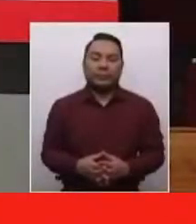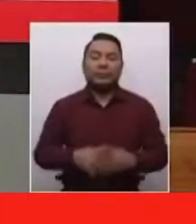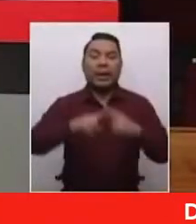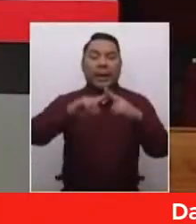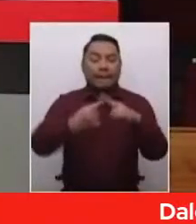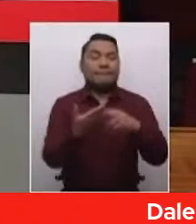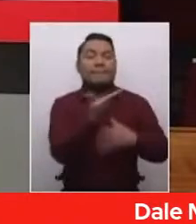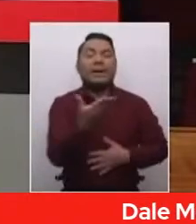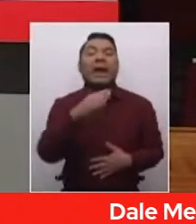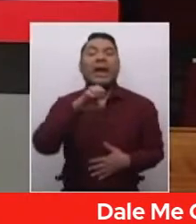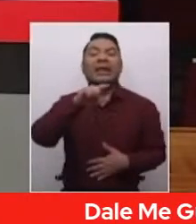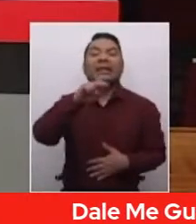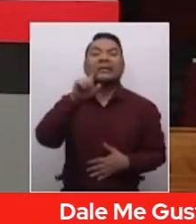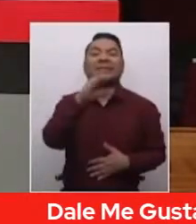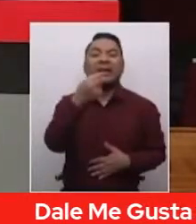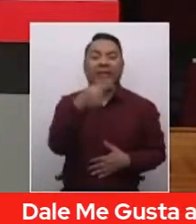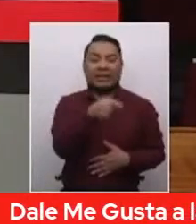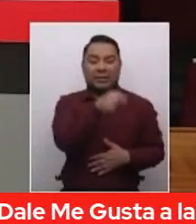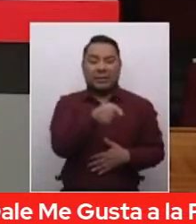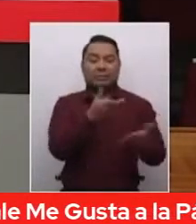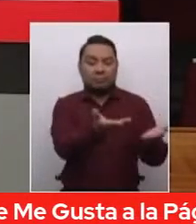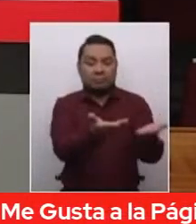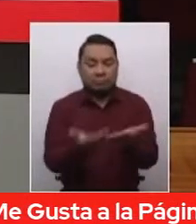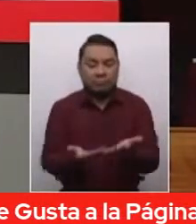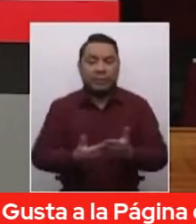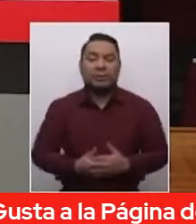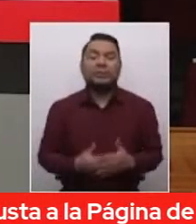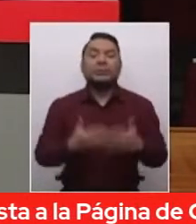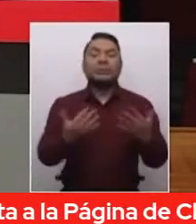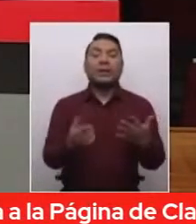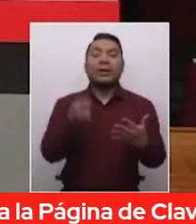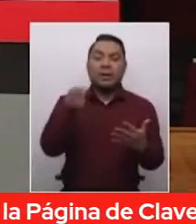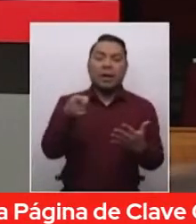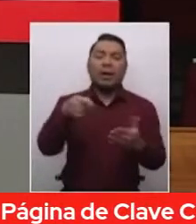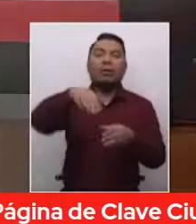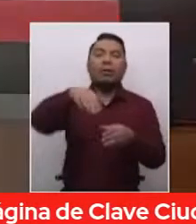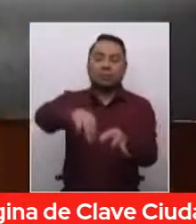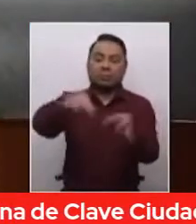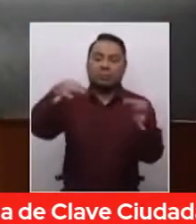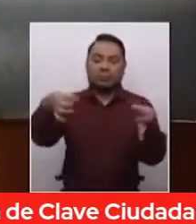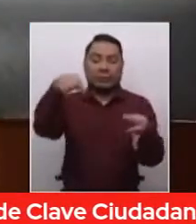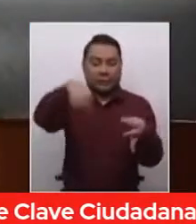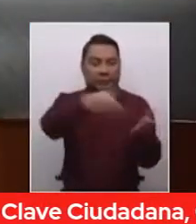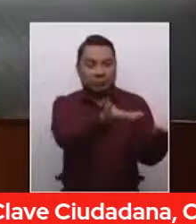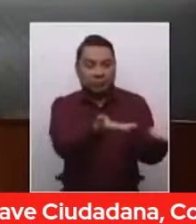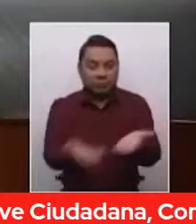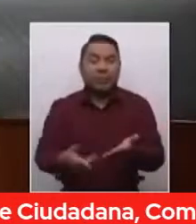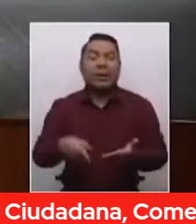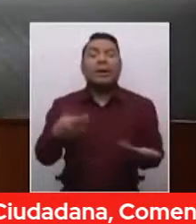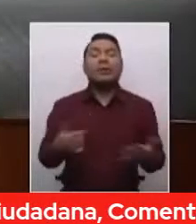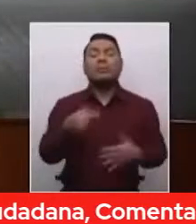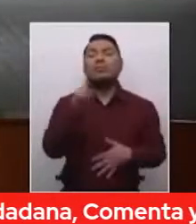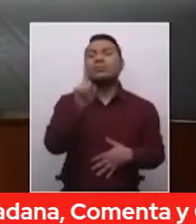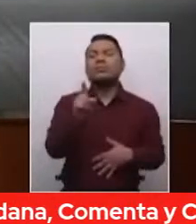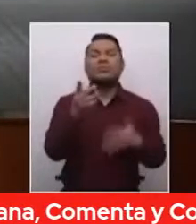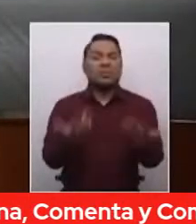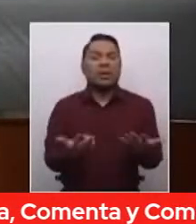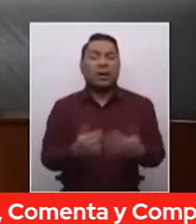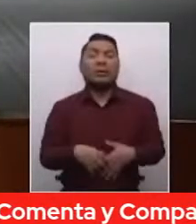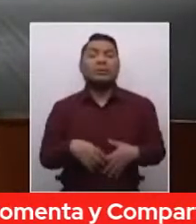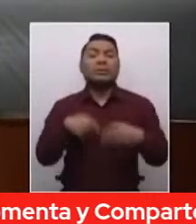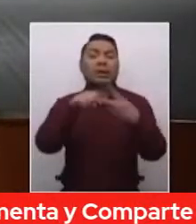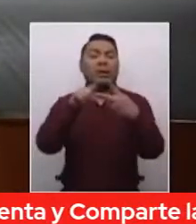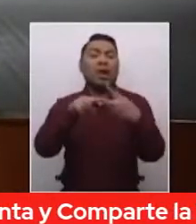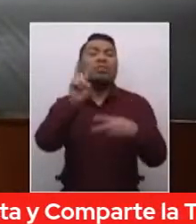Empezamos con la candidata Elizabeth León, a quien invitamos al ánfora, que saque de allí uno de los dos de